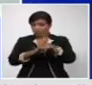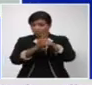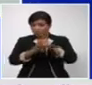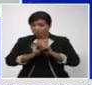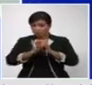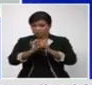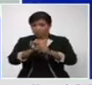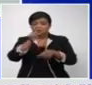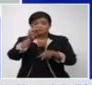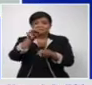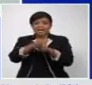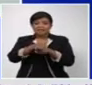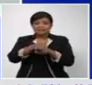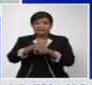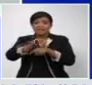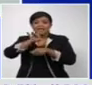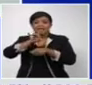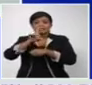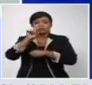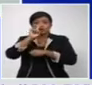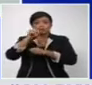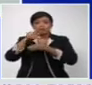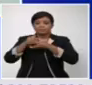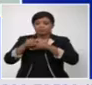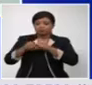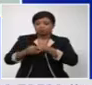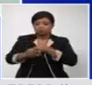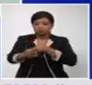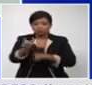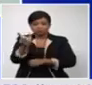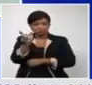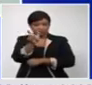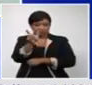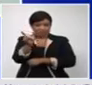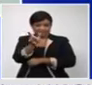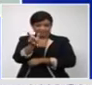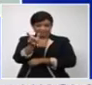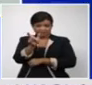que cogemos esta fecha, que